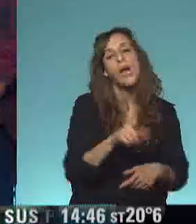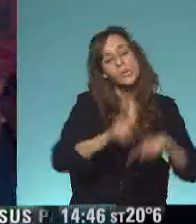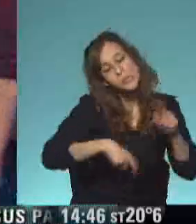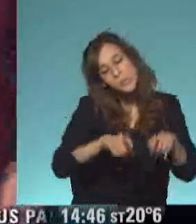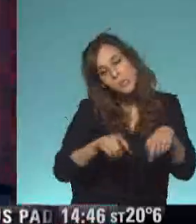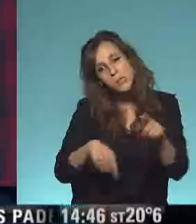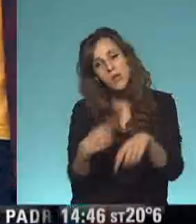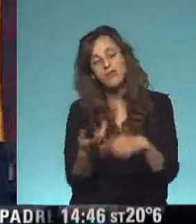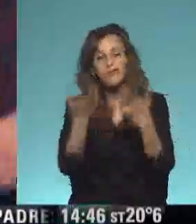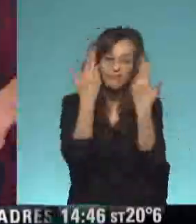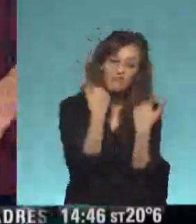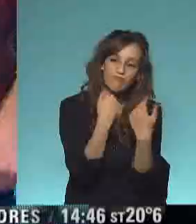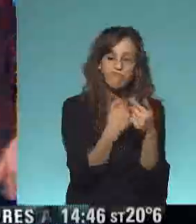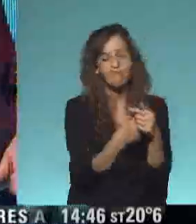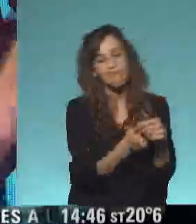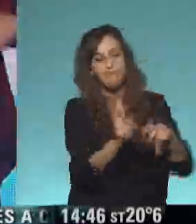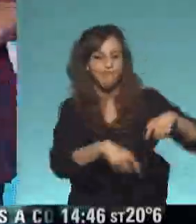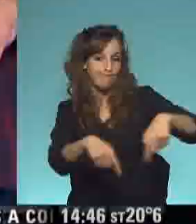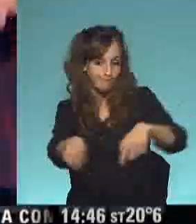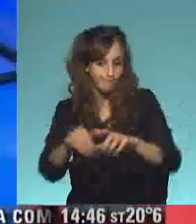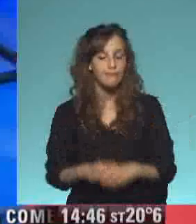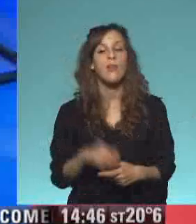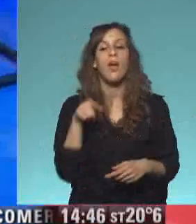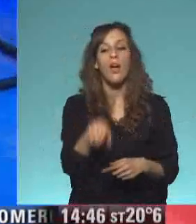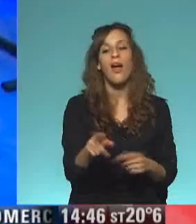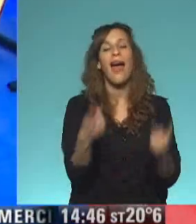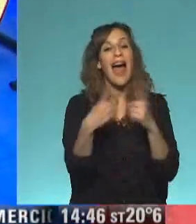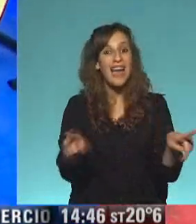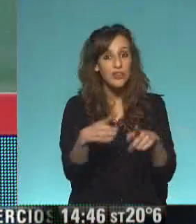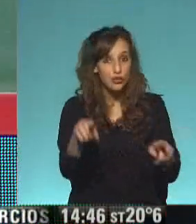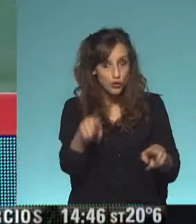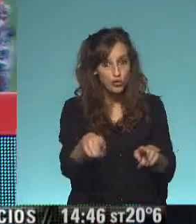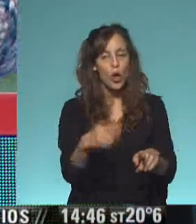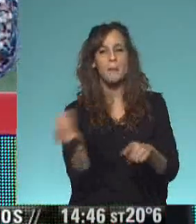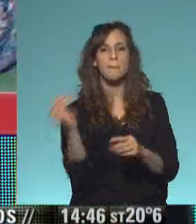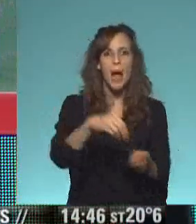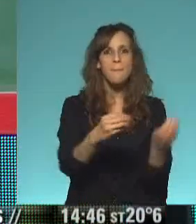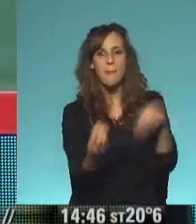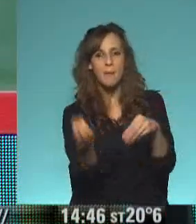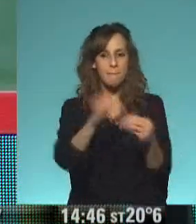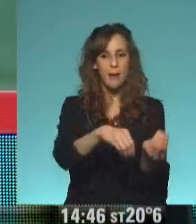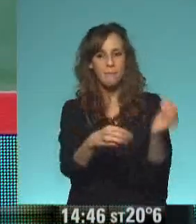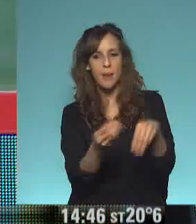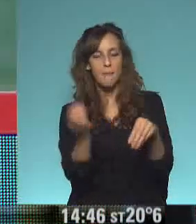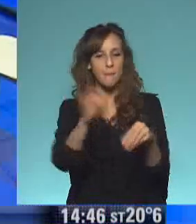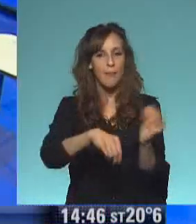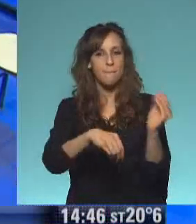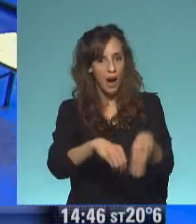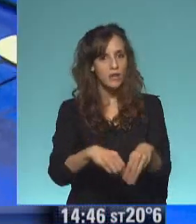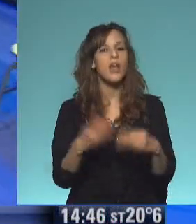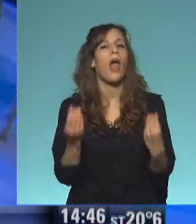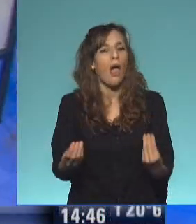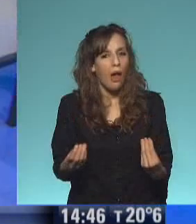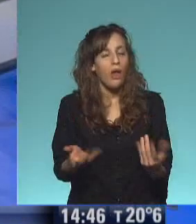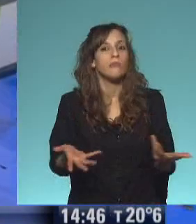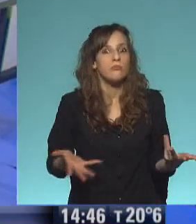Ahí está. Habíamos dicho que era una canción que engordaba. ¿Qué es lo que se le va sumando a esta canción? Gente,